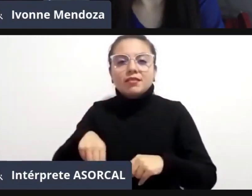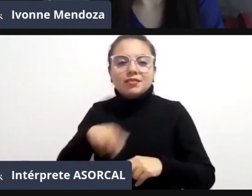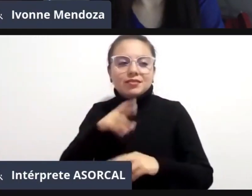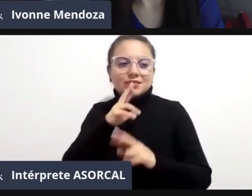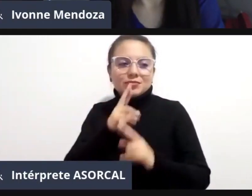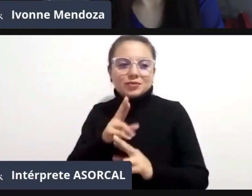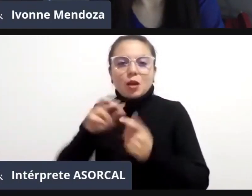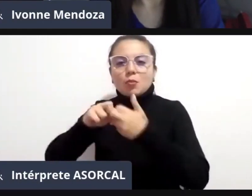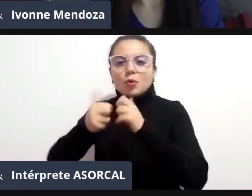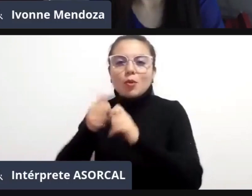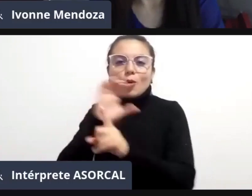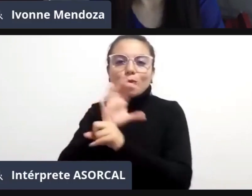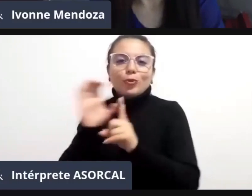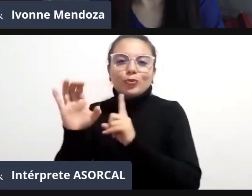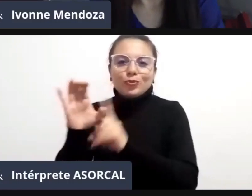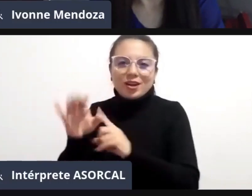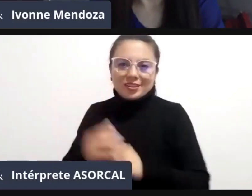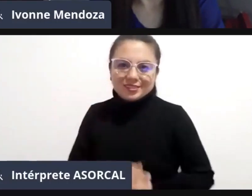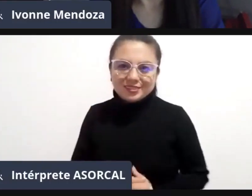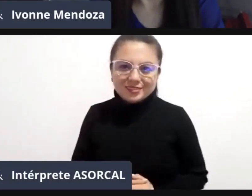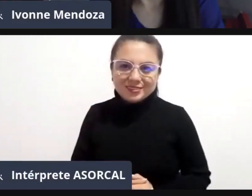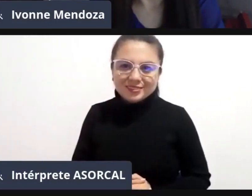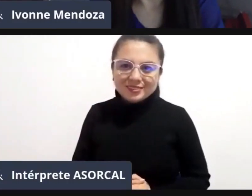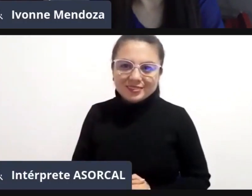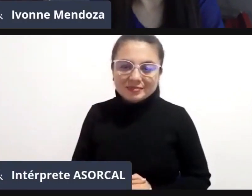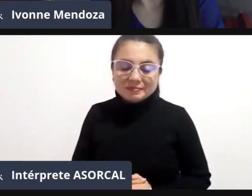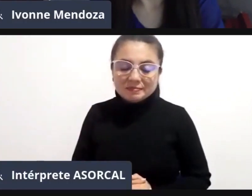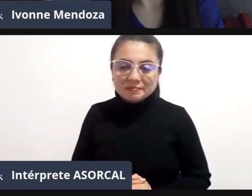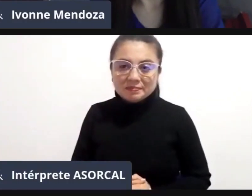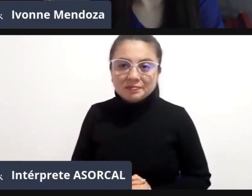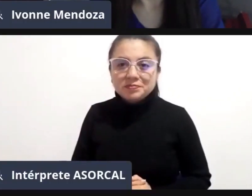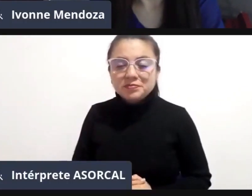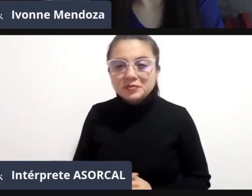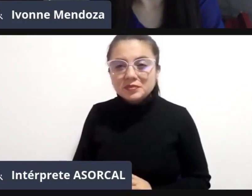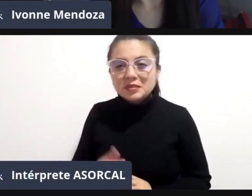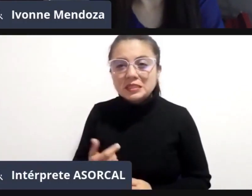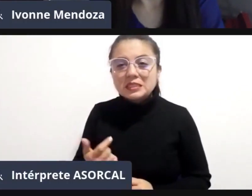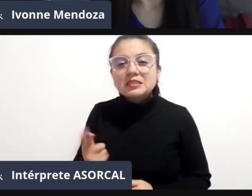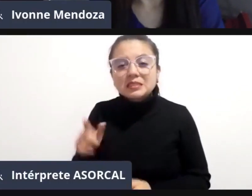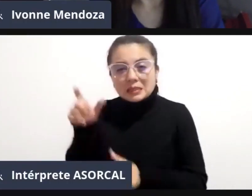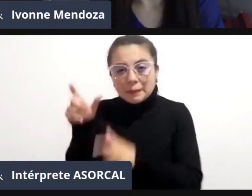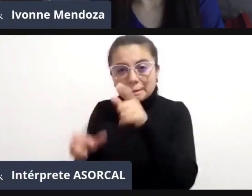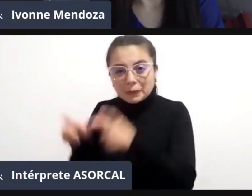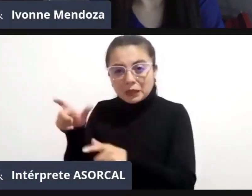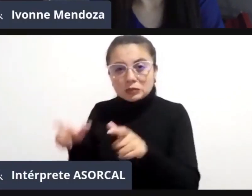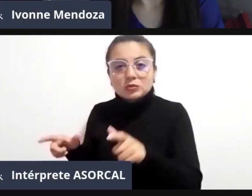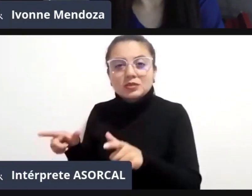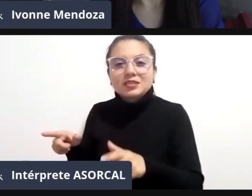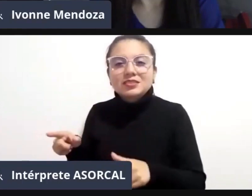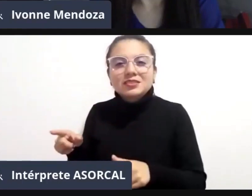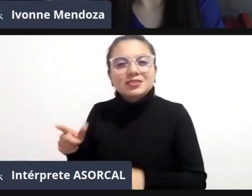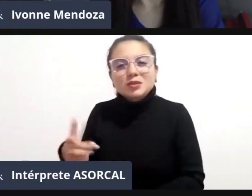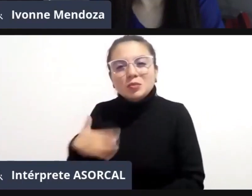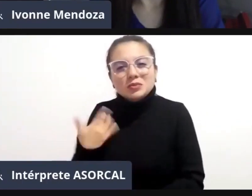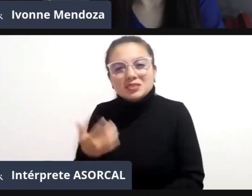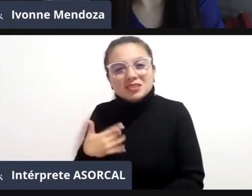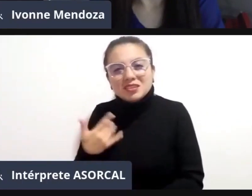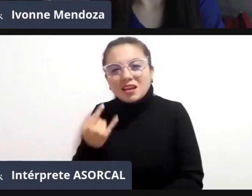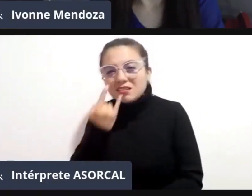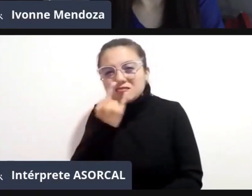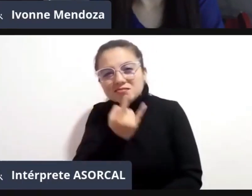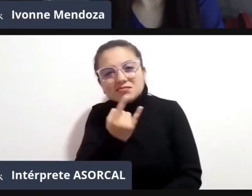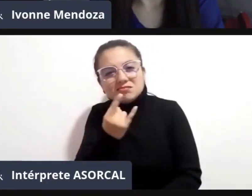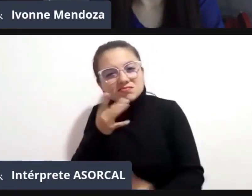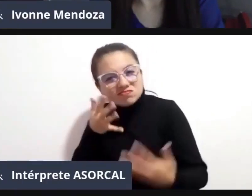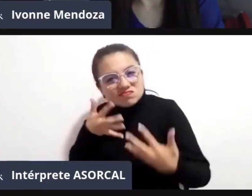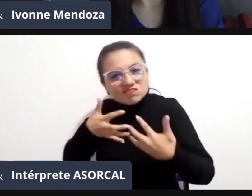Estas personas, algunas de las cuales conozco, aclaro, no sienten la atracción por integrarse a una sociedad,